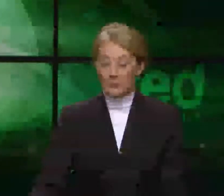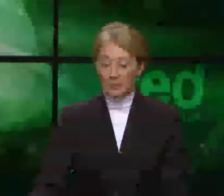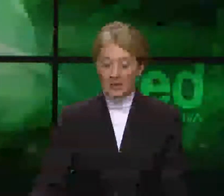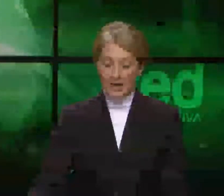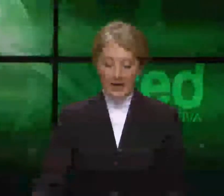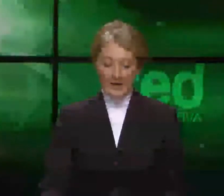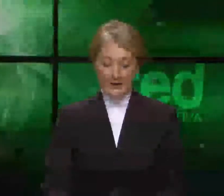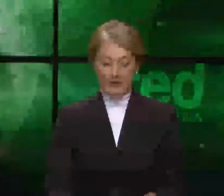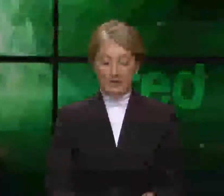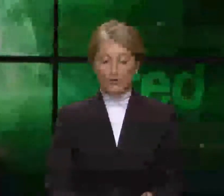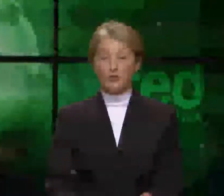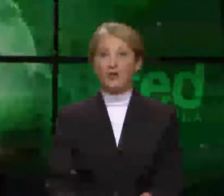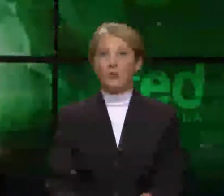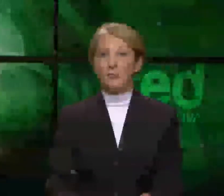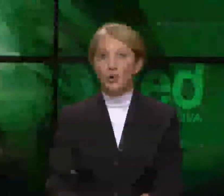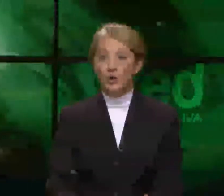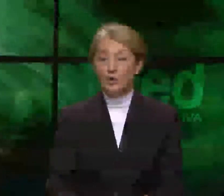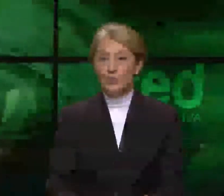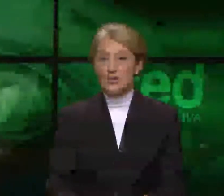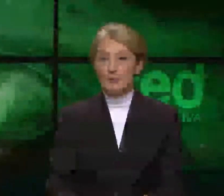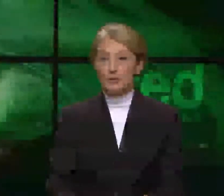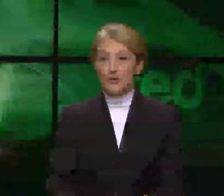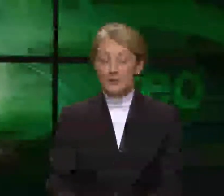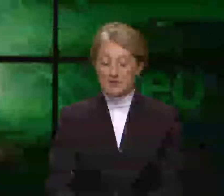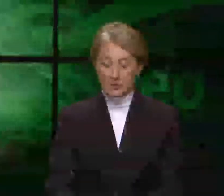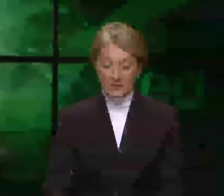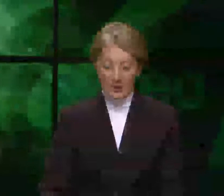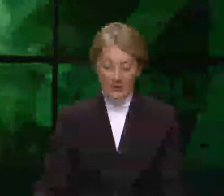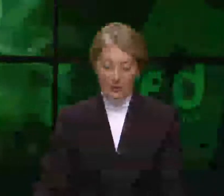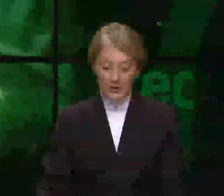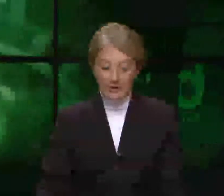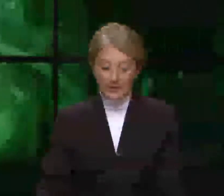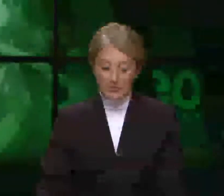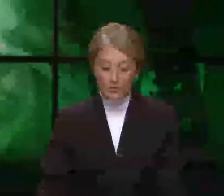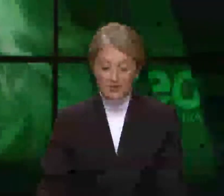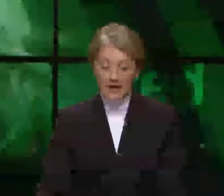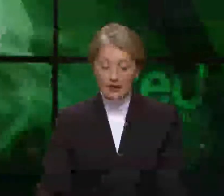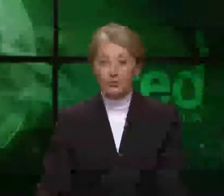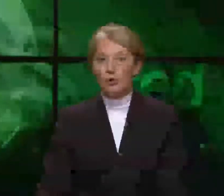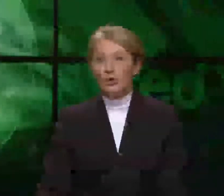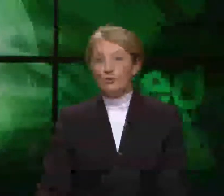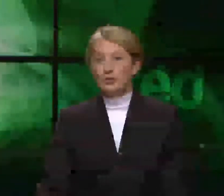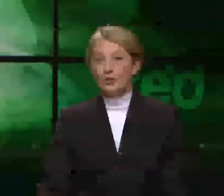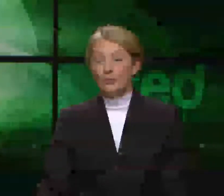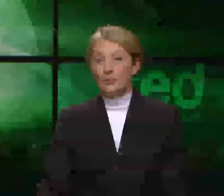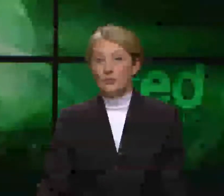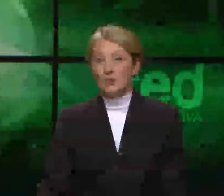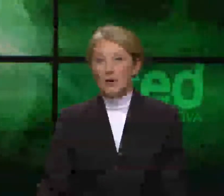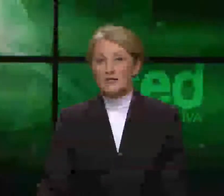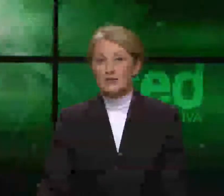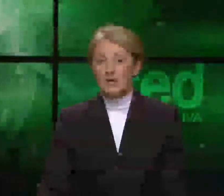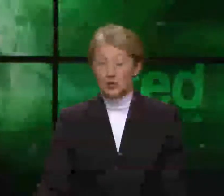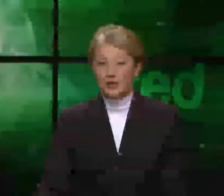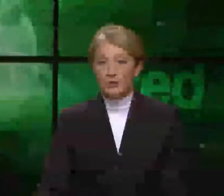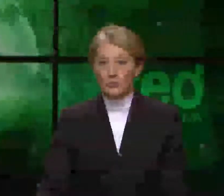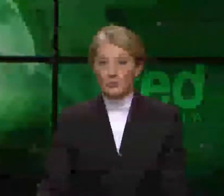Guardia Republicana en el departamento de Tacuarembó. Luis Alberto Heber se encuentra a esta hora en el departamento de Salto, donde comprometió